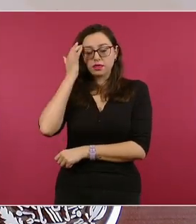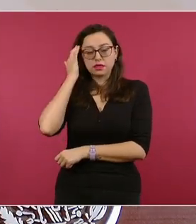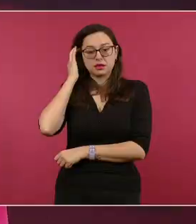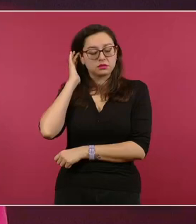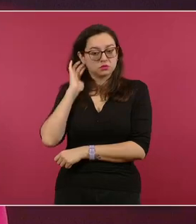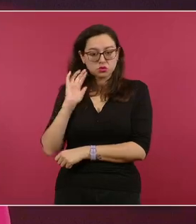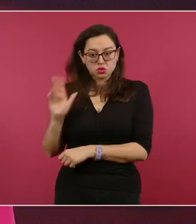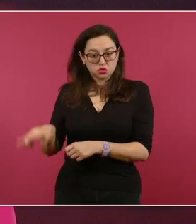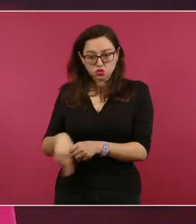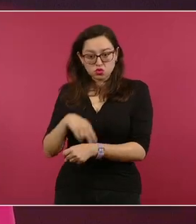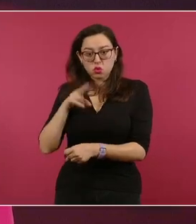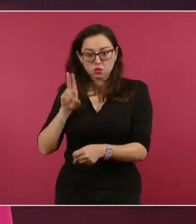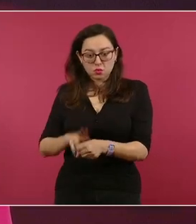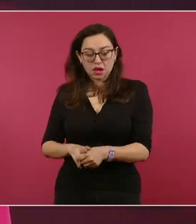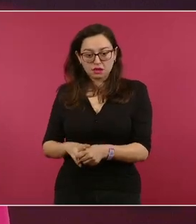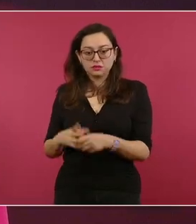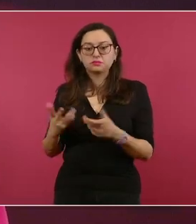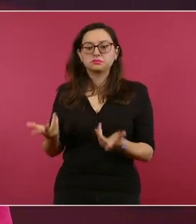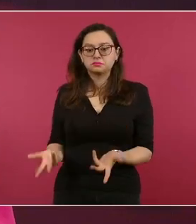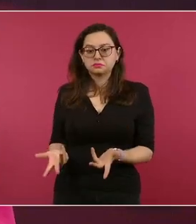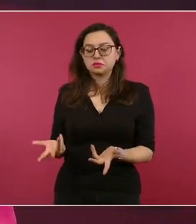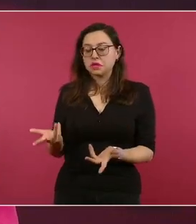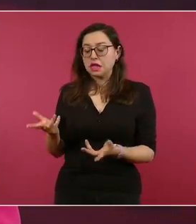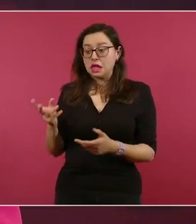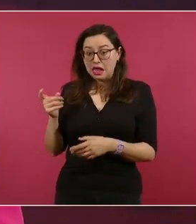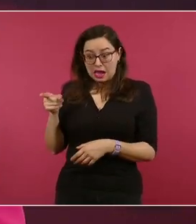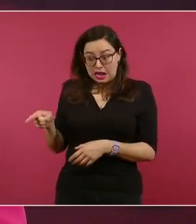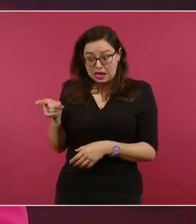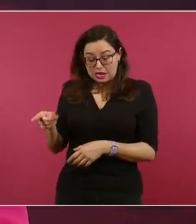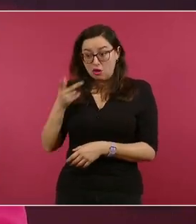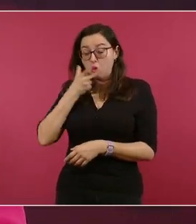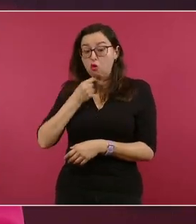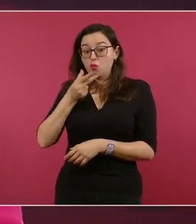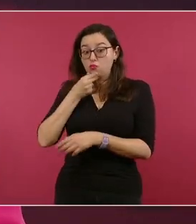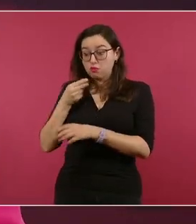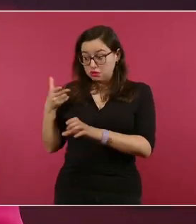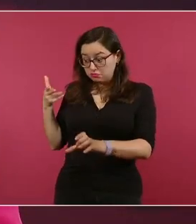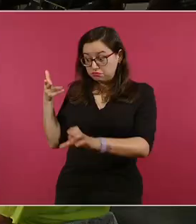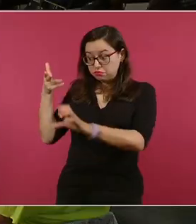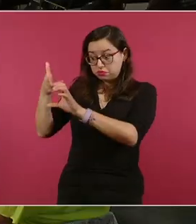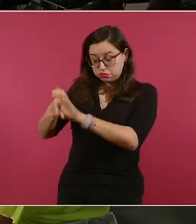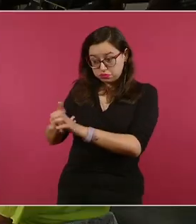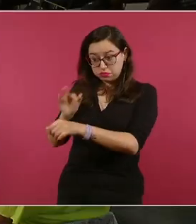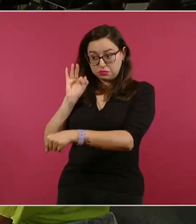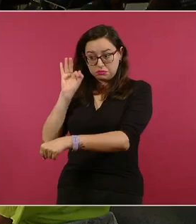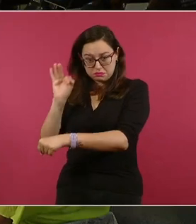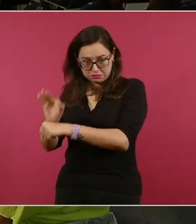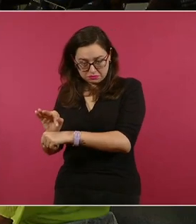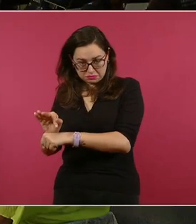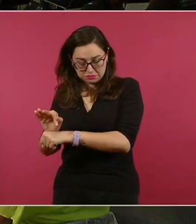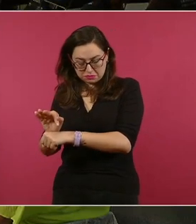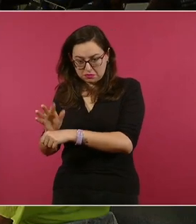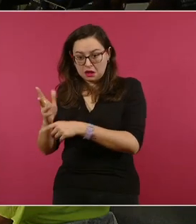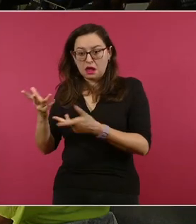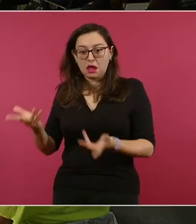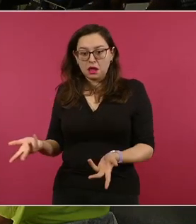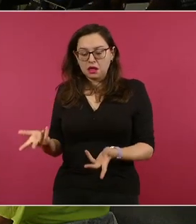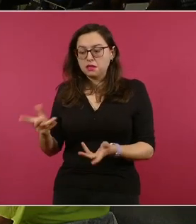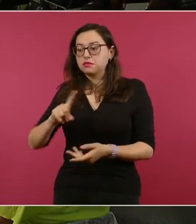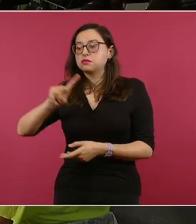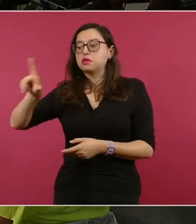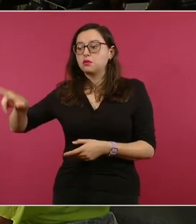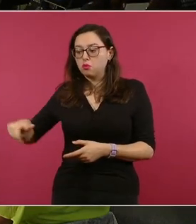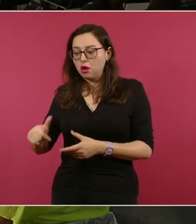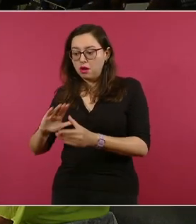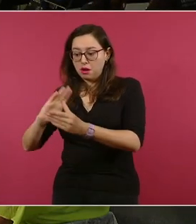sí, pero nos daba tiempo para analizar precisamente el expediente. Nosotros no tomamos una decisión